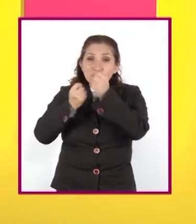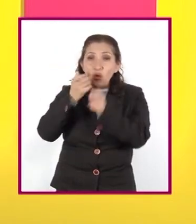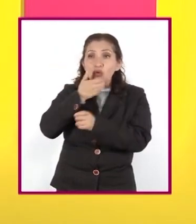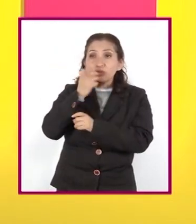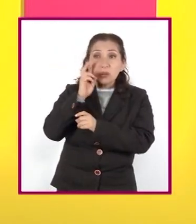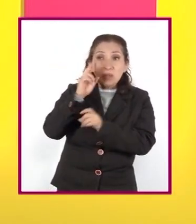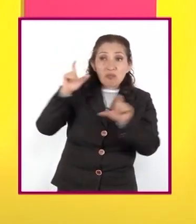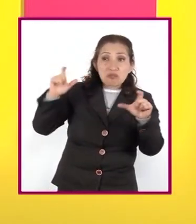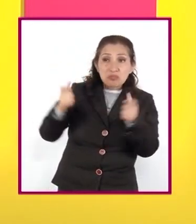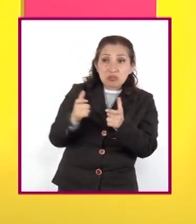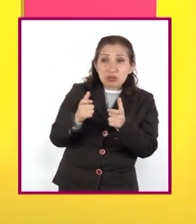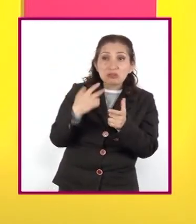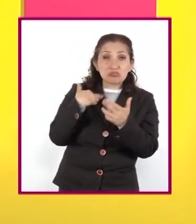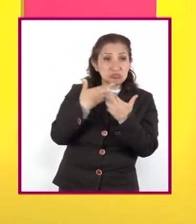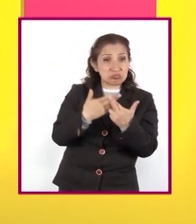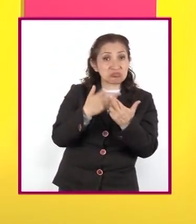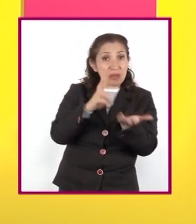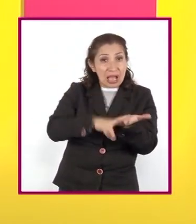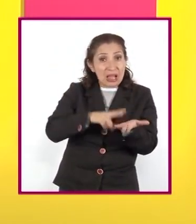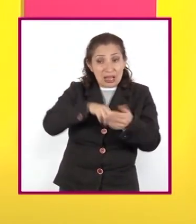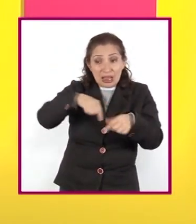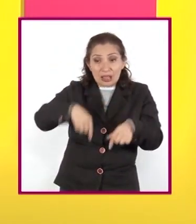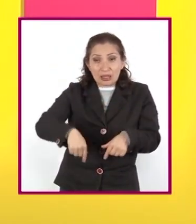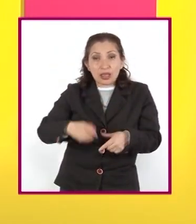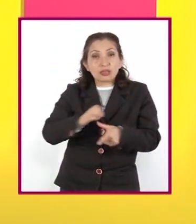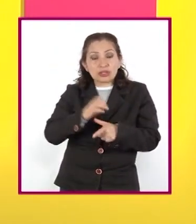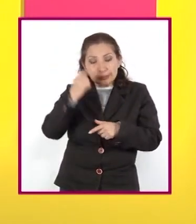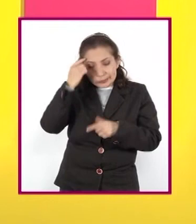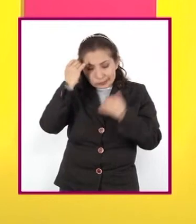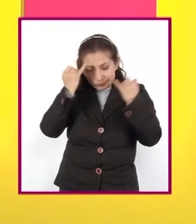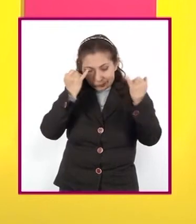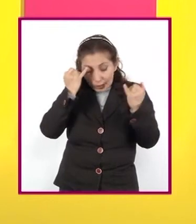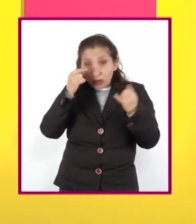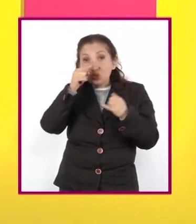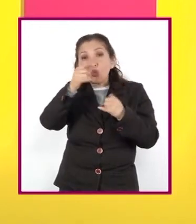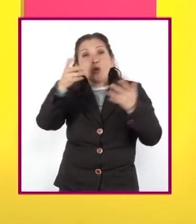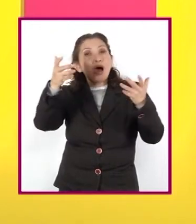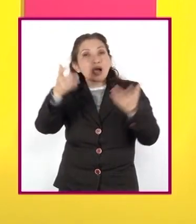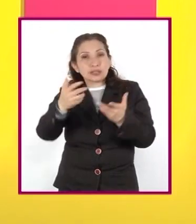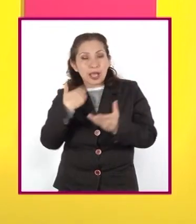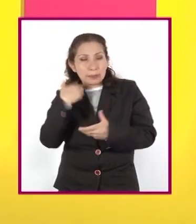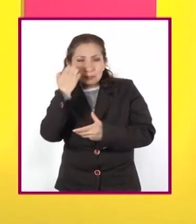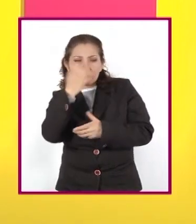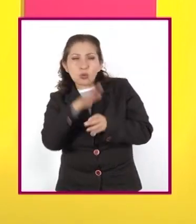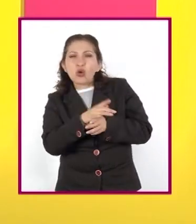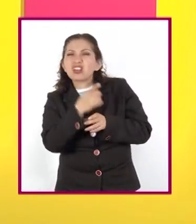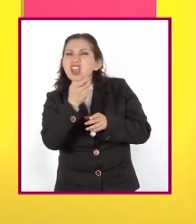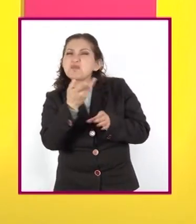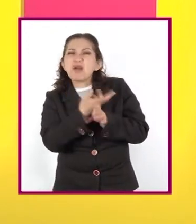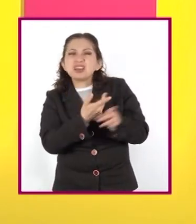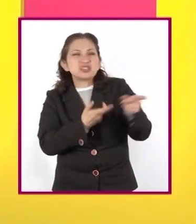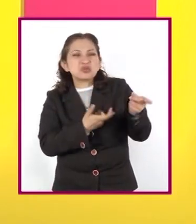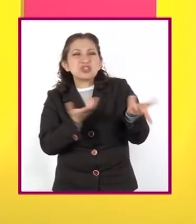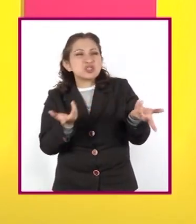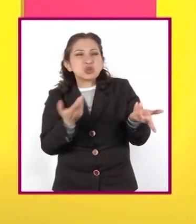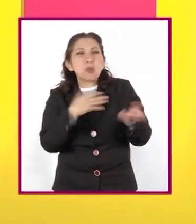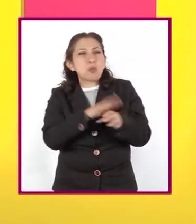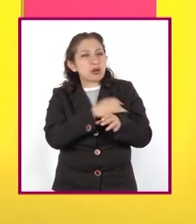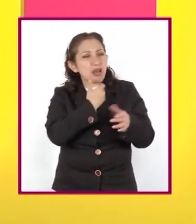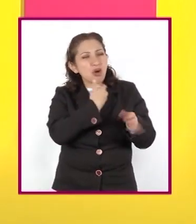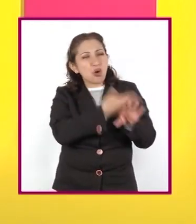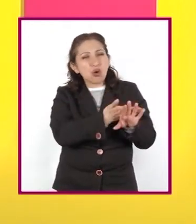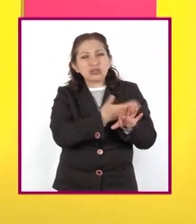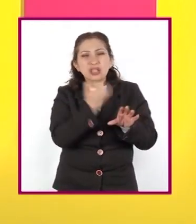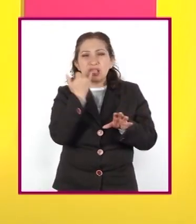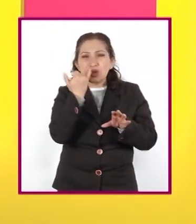costumbres que enriquecen la cultura, entonces es necesario diagnosticar qué está ocasionando esos